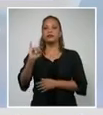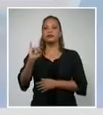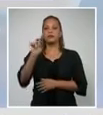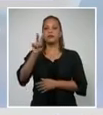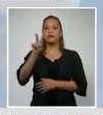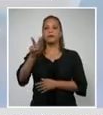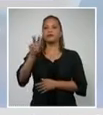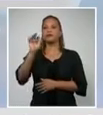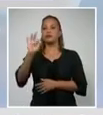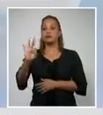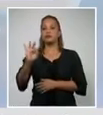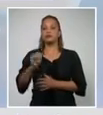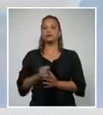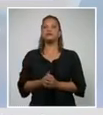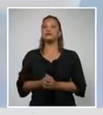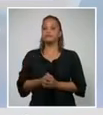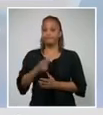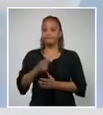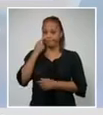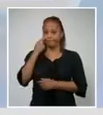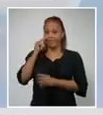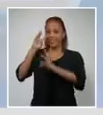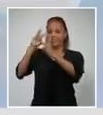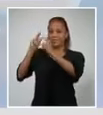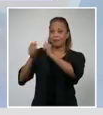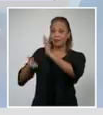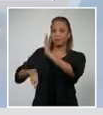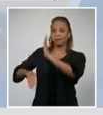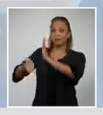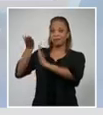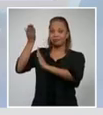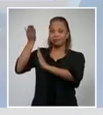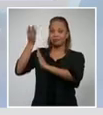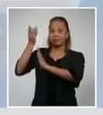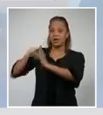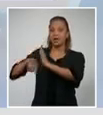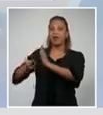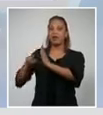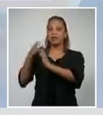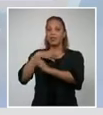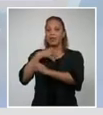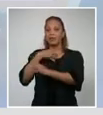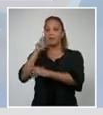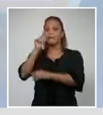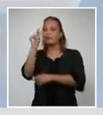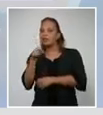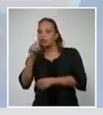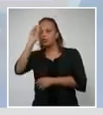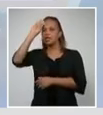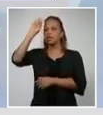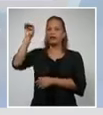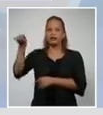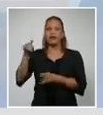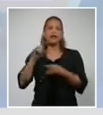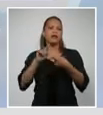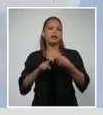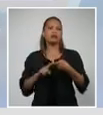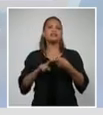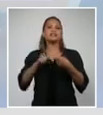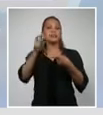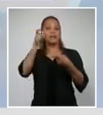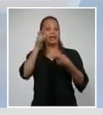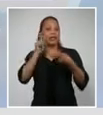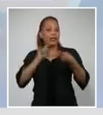17.628, fíjense las cifras elevadas que estamos teniendo de pacientes ingresados, de pacientes en